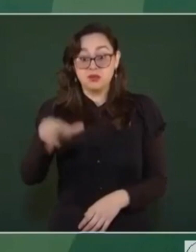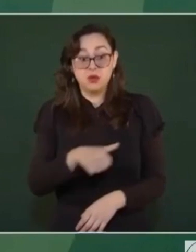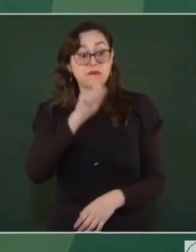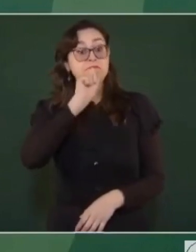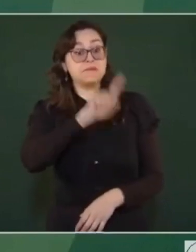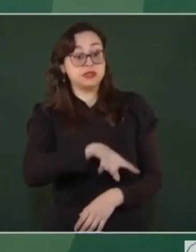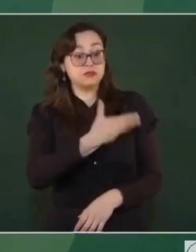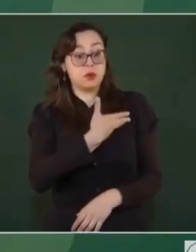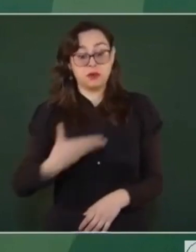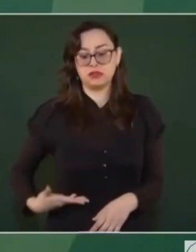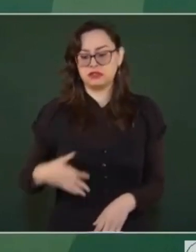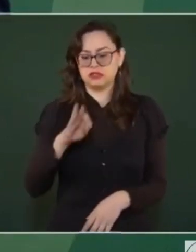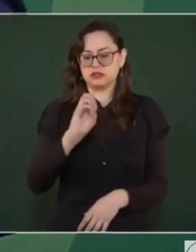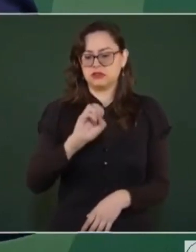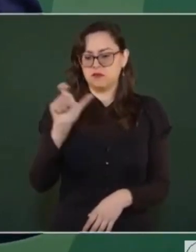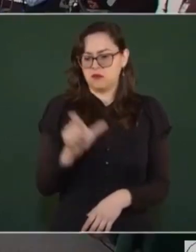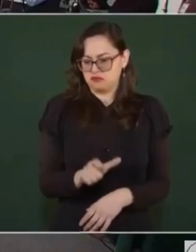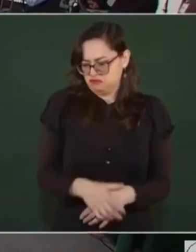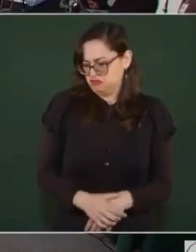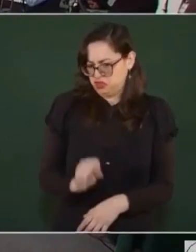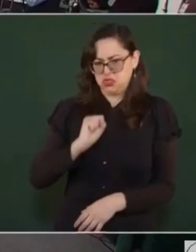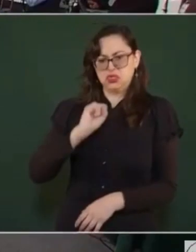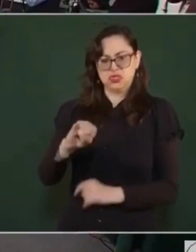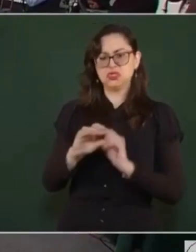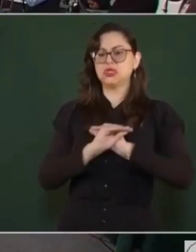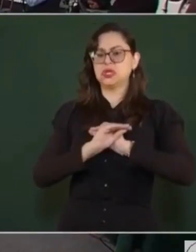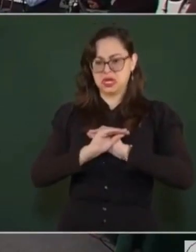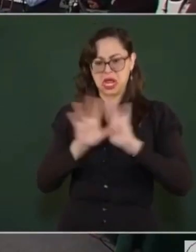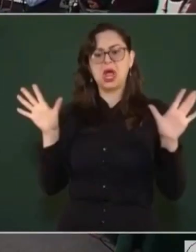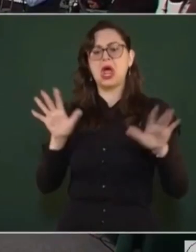diciendo, claro que participé.